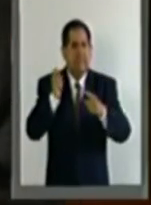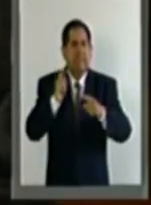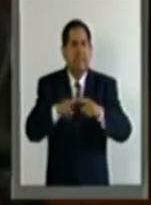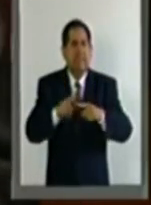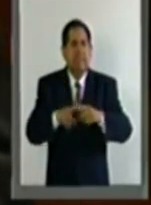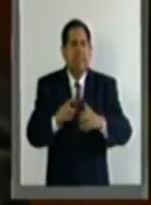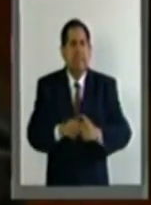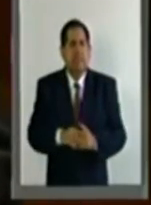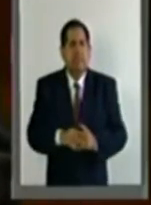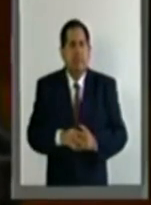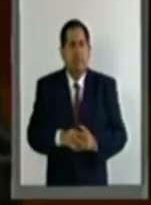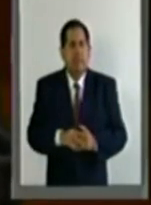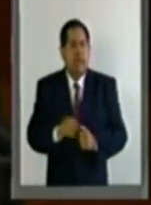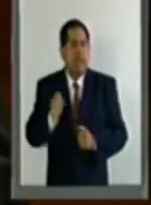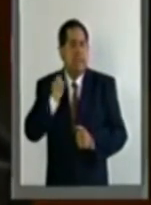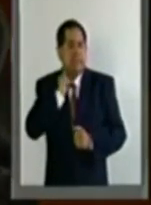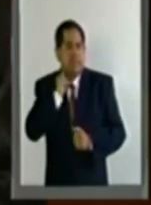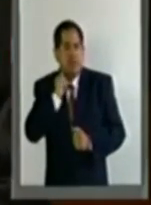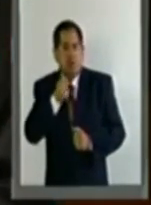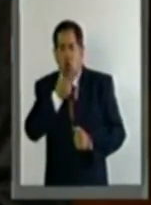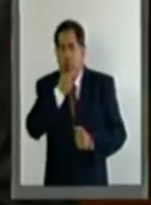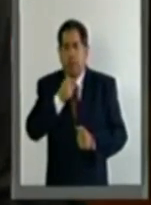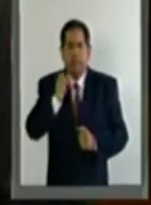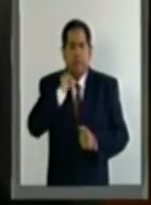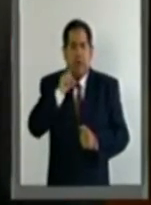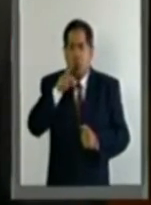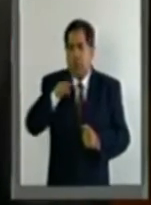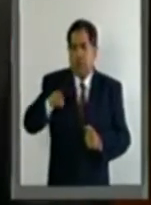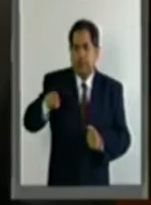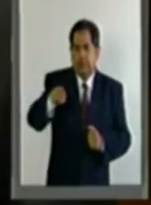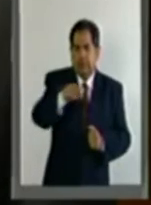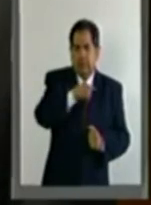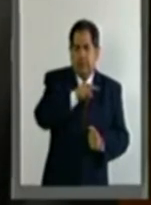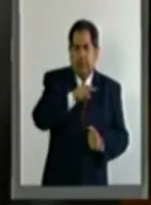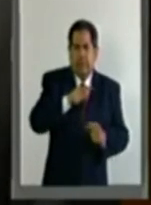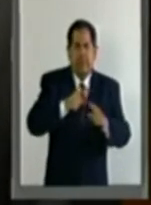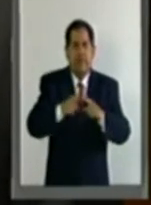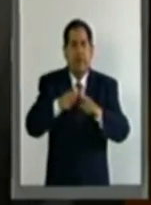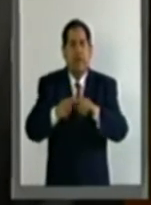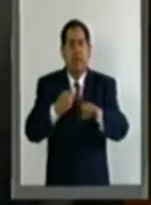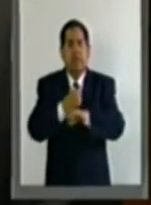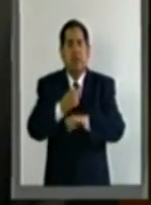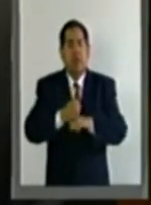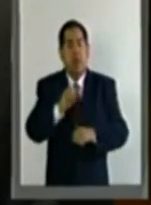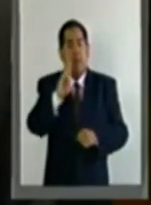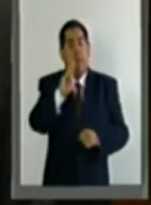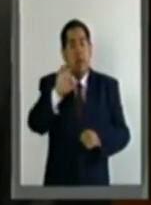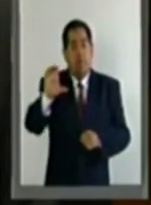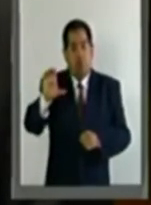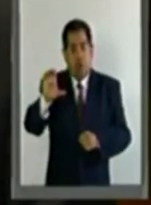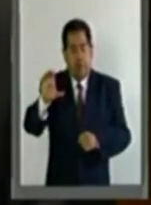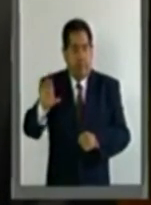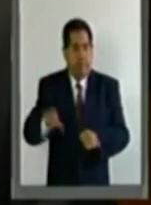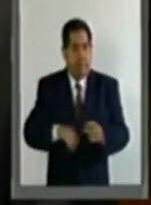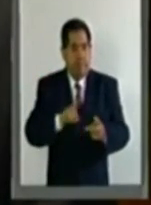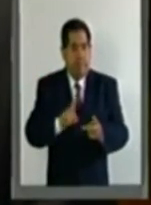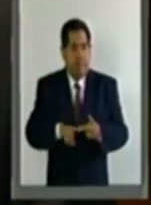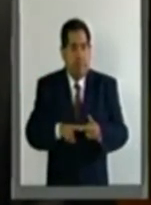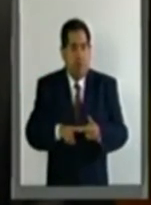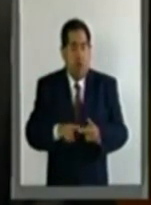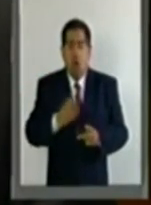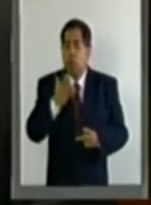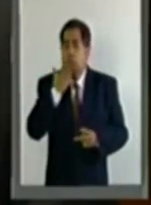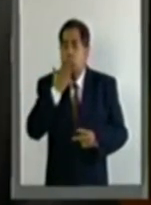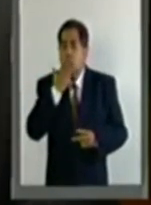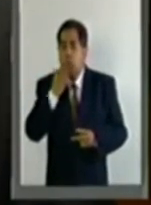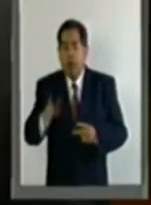de senadoras y senadores de los estados de Baja California, de